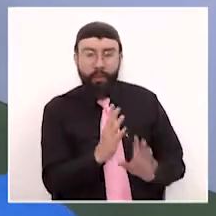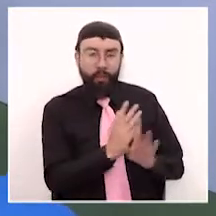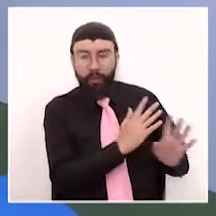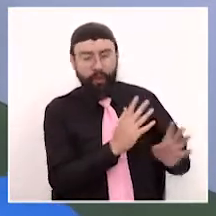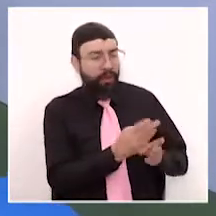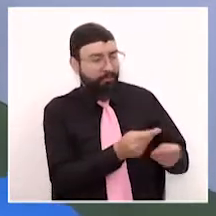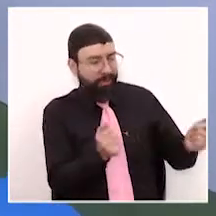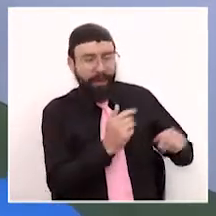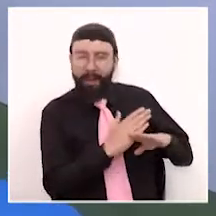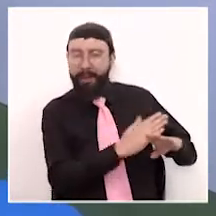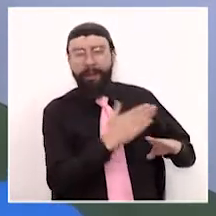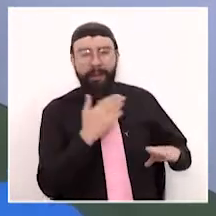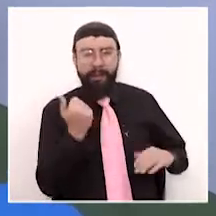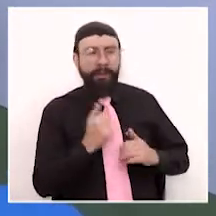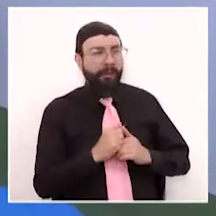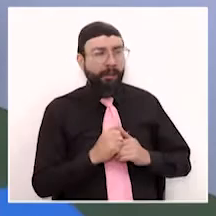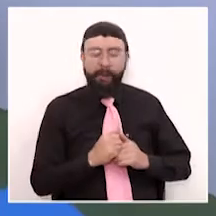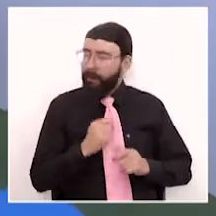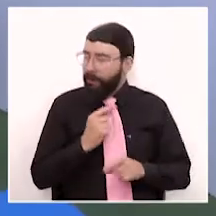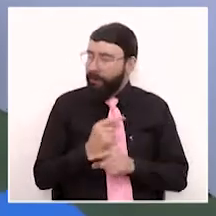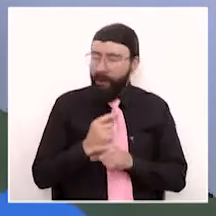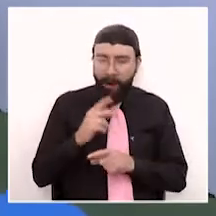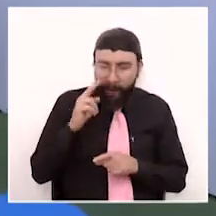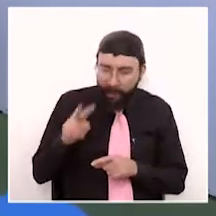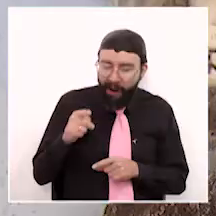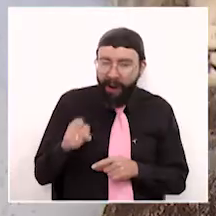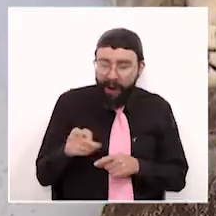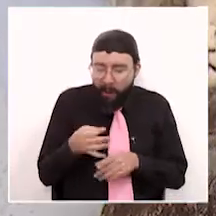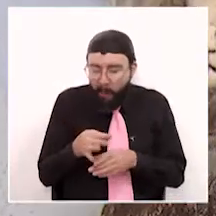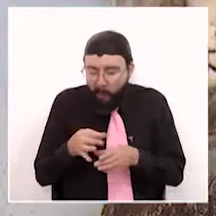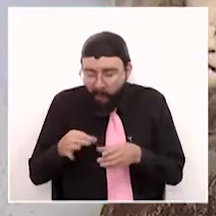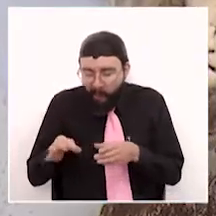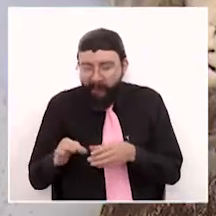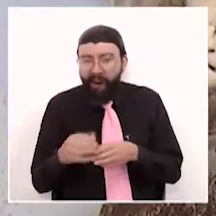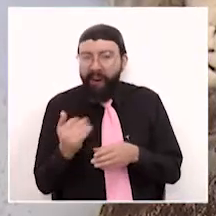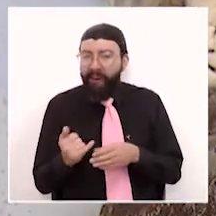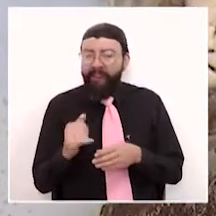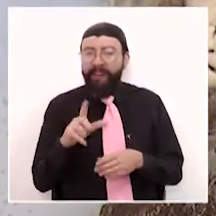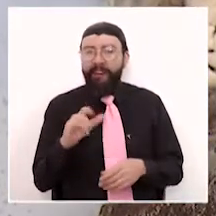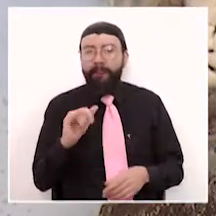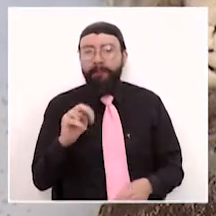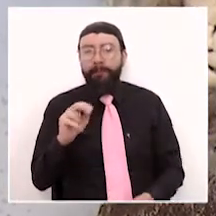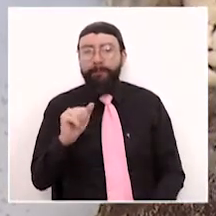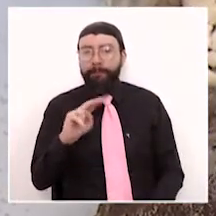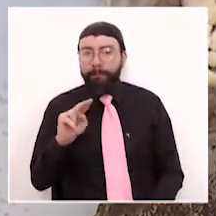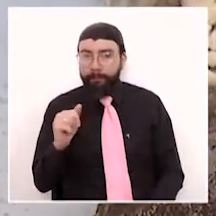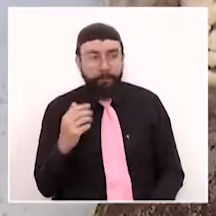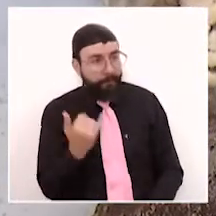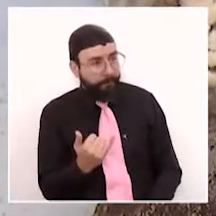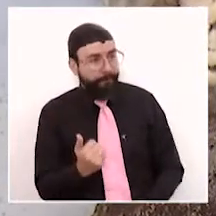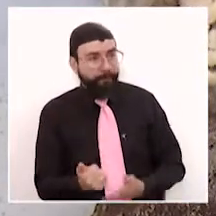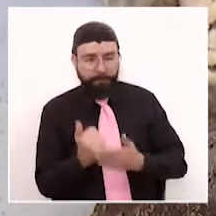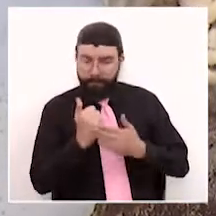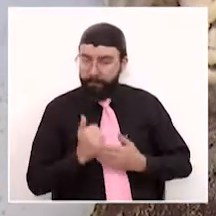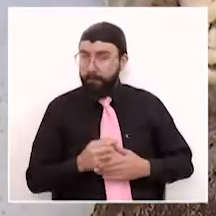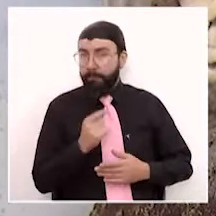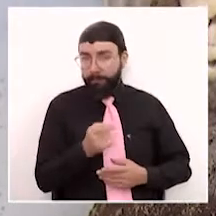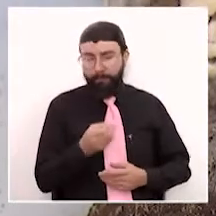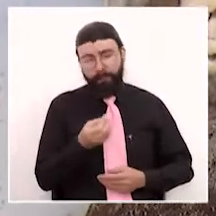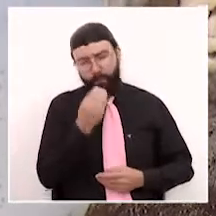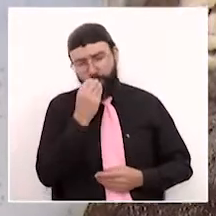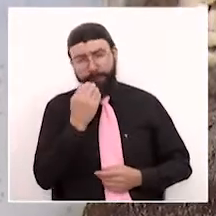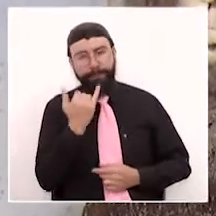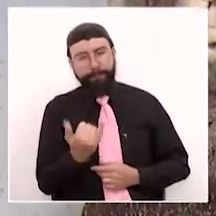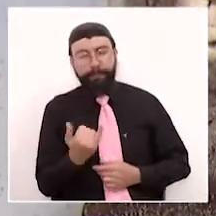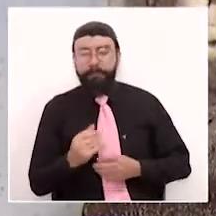hecho, Manu, aquí podemos ver las pepitas, ¿no? De la linaza. Exacto. Que esto nos va a aportar un gran contenido de fibra